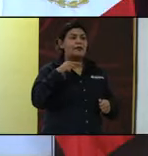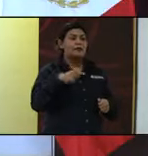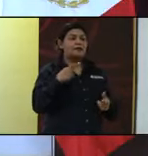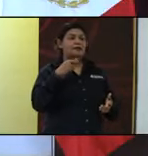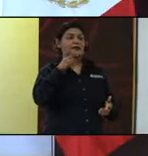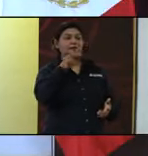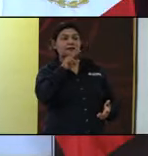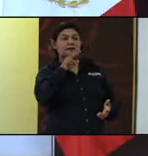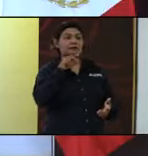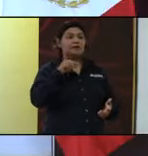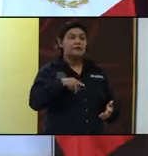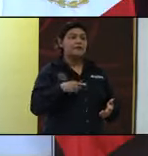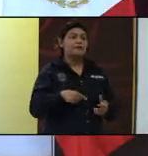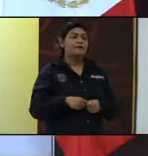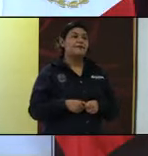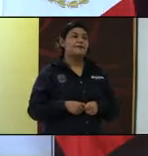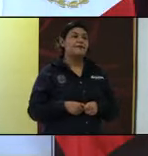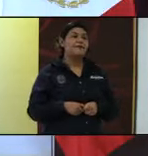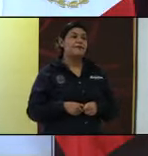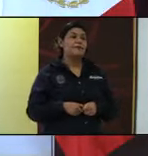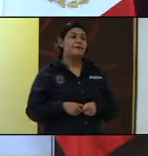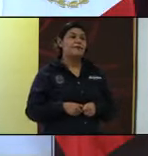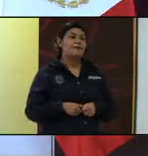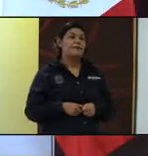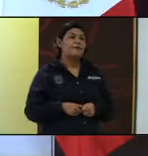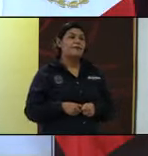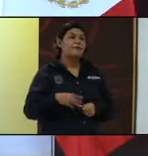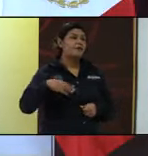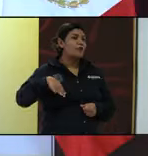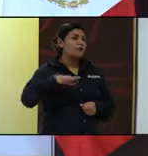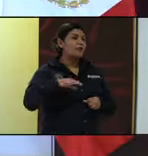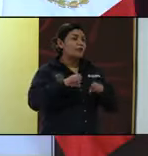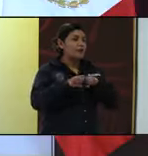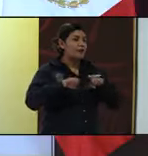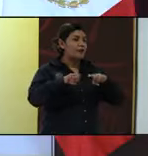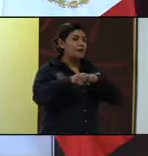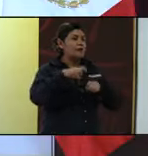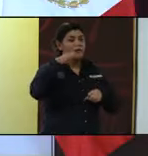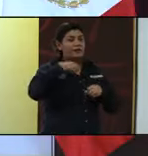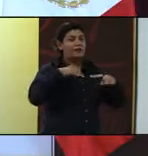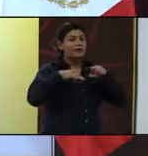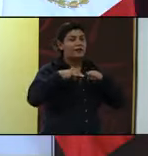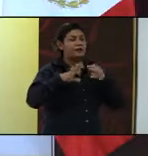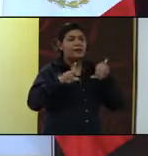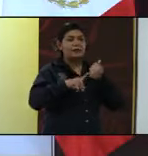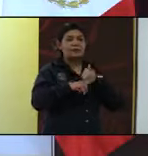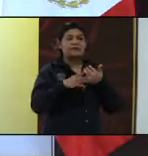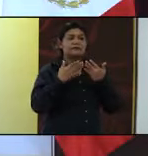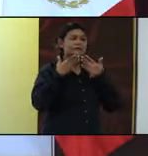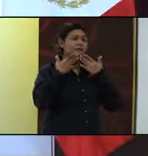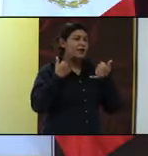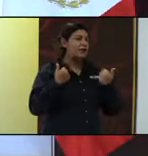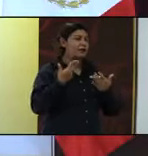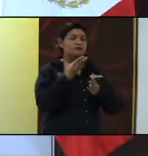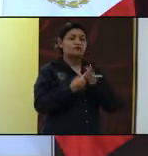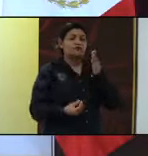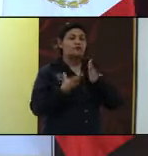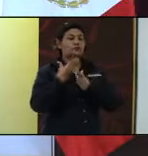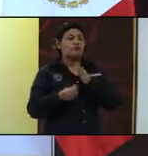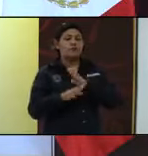contingencia. Y pues, todo el equipo trabajando para resolver este problema. Ya no tenemos fugas ahí